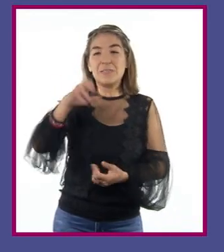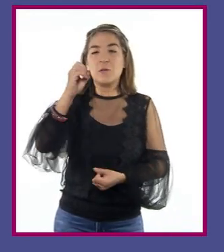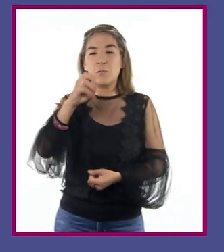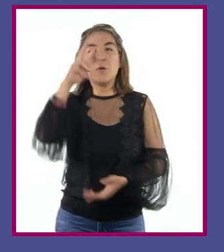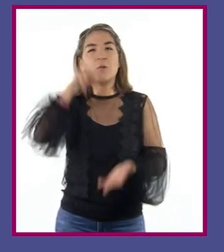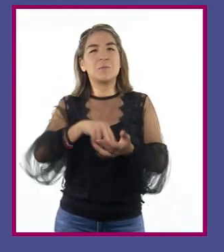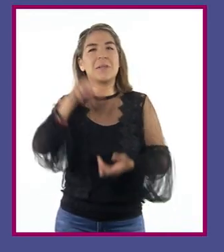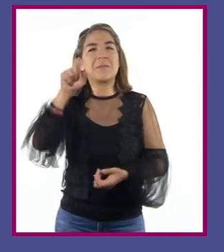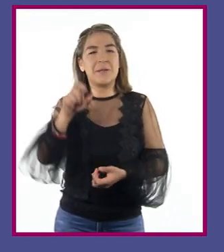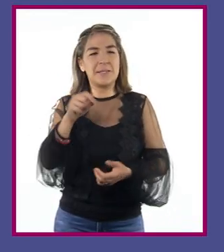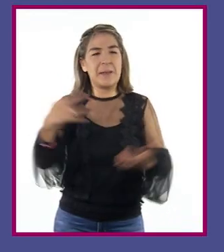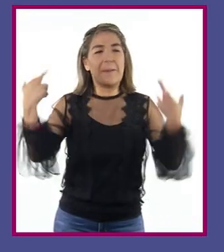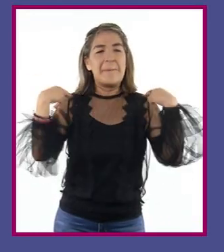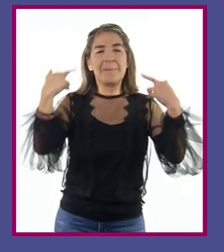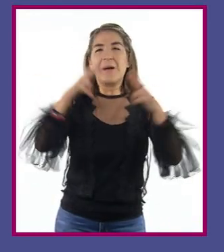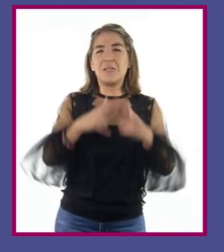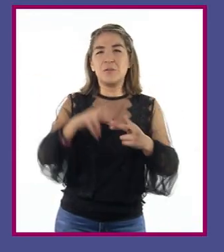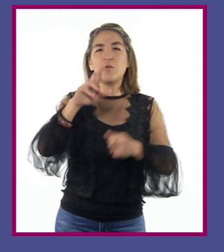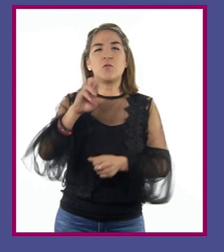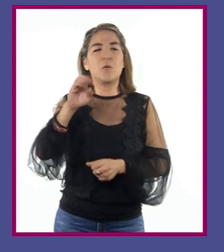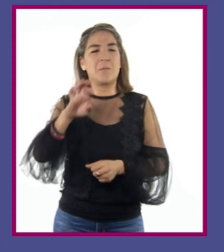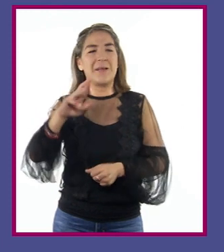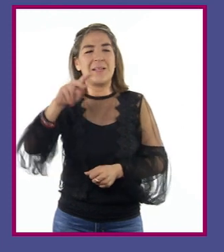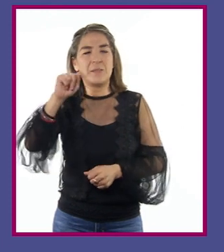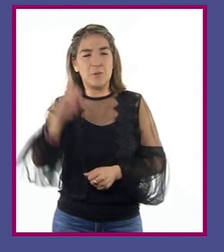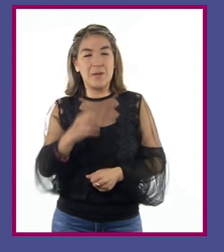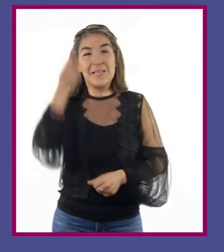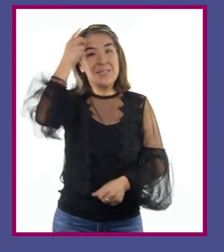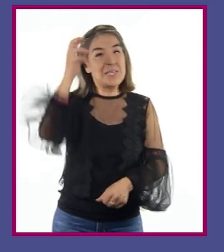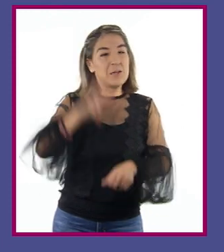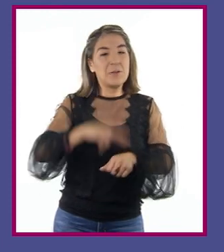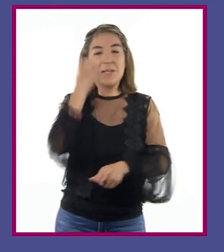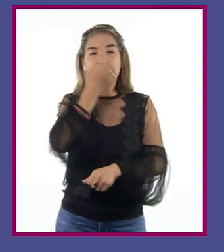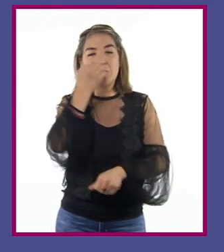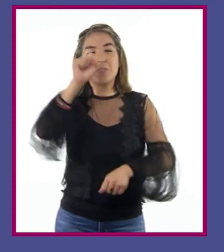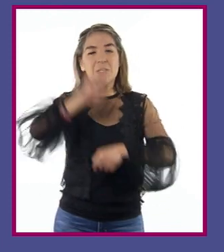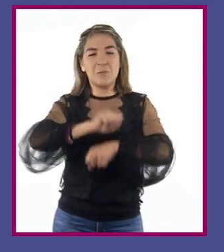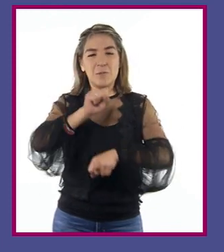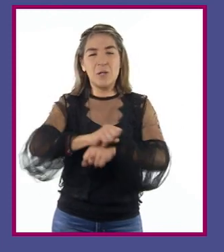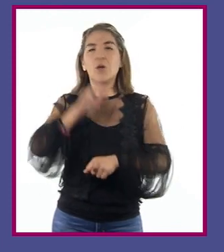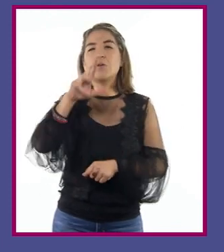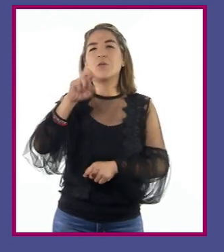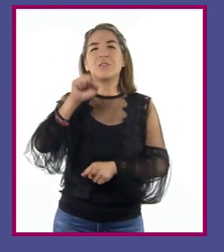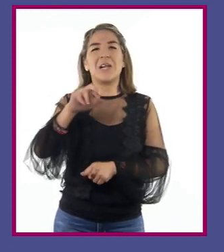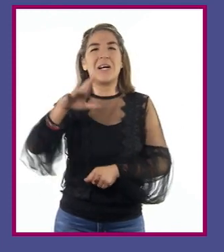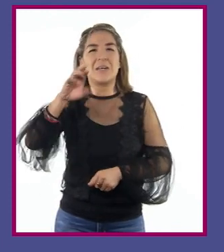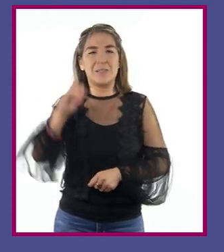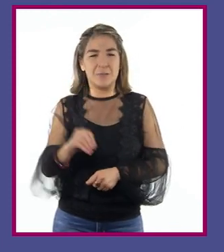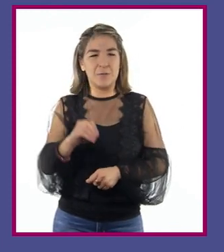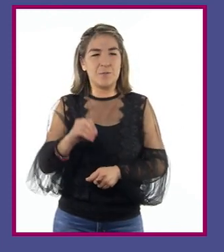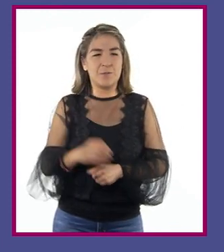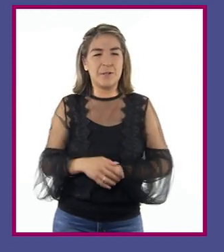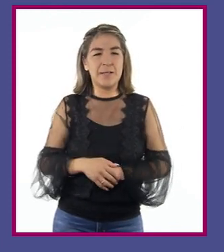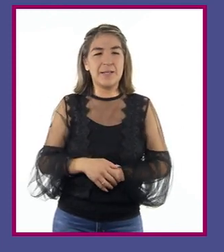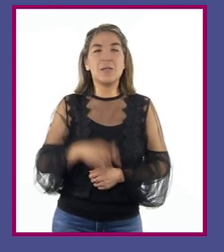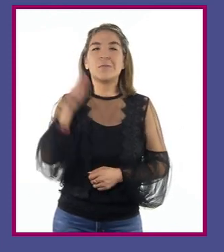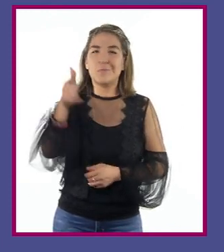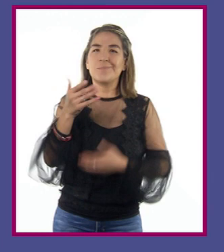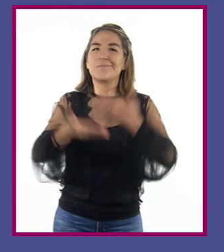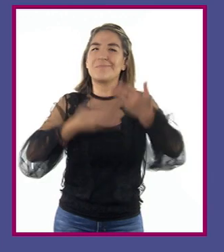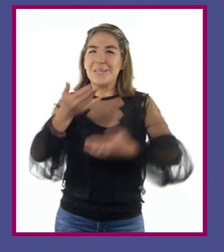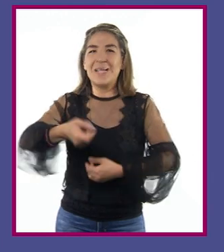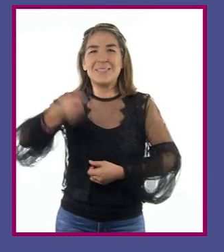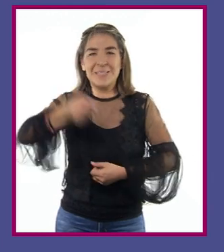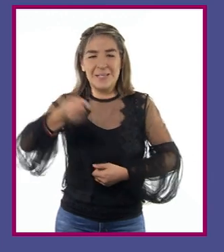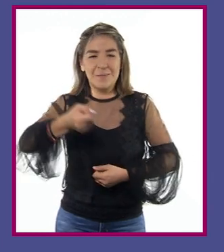2020. Maestro Roberto García P., director de la Escuela Secundaria Rosario Castellanos. Reciba un cordial